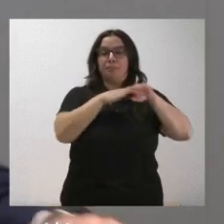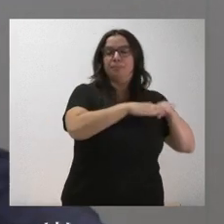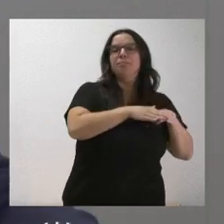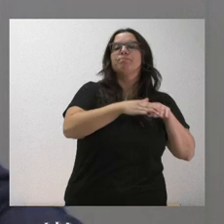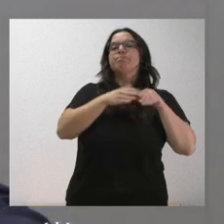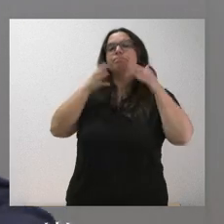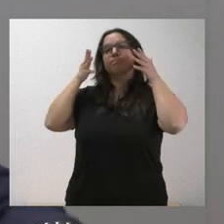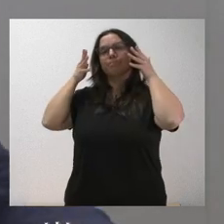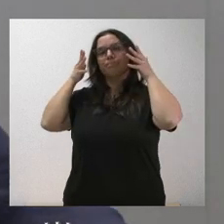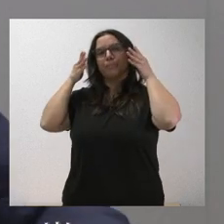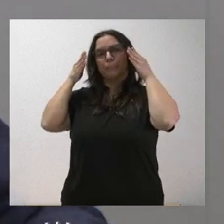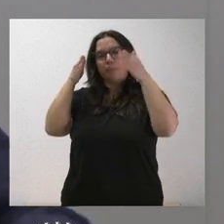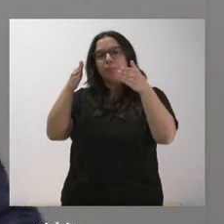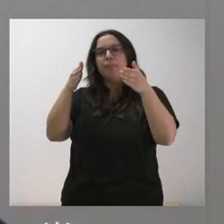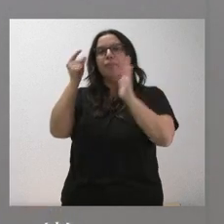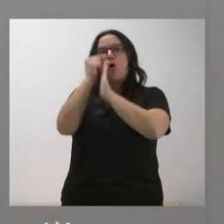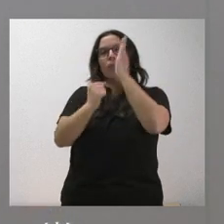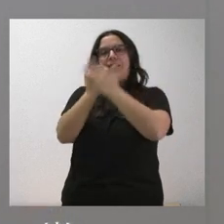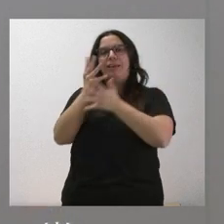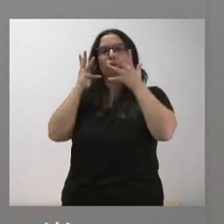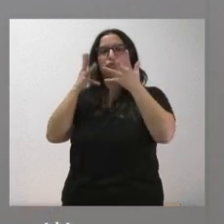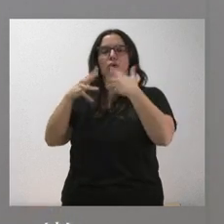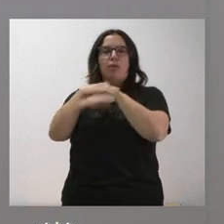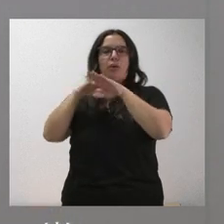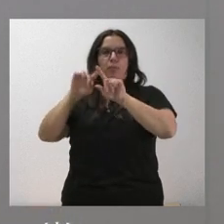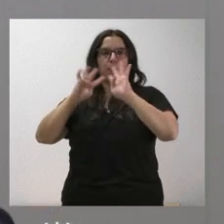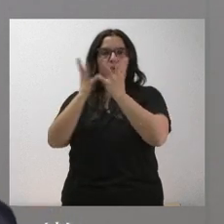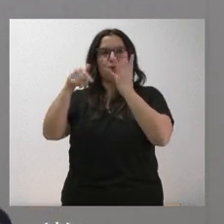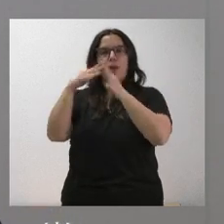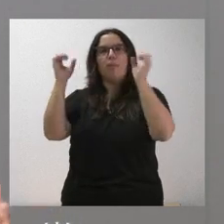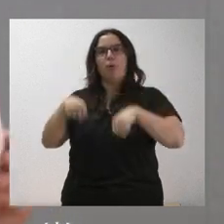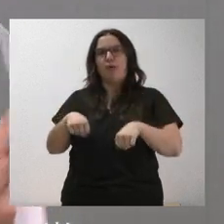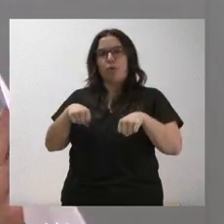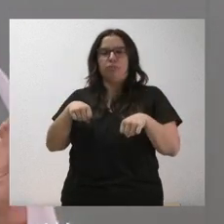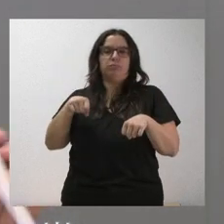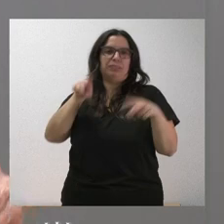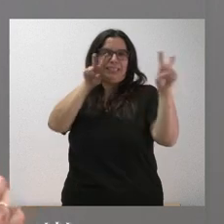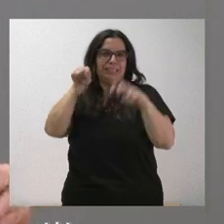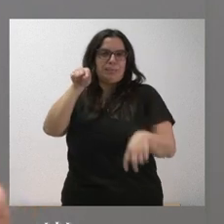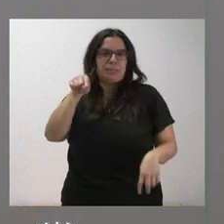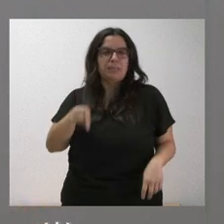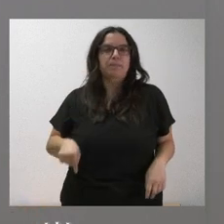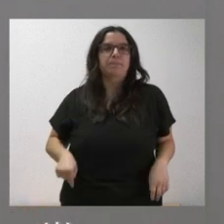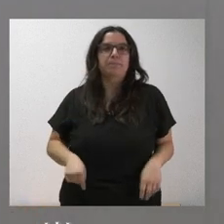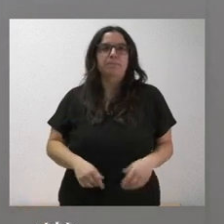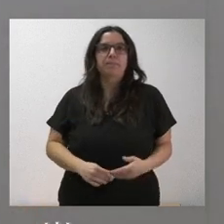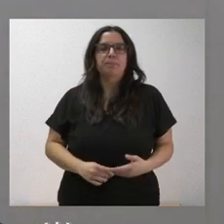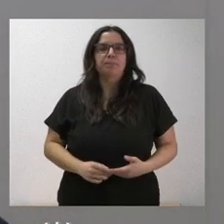del orden del día de lo que se ha aprobado en el consejo de